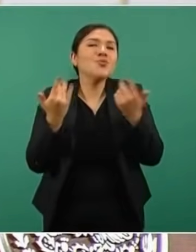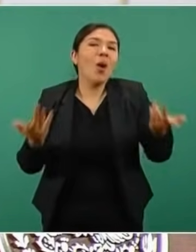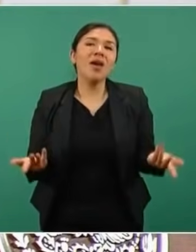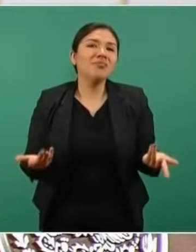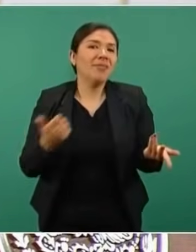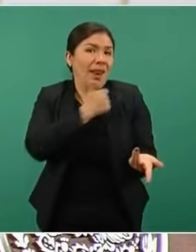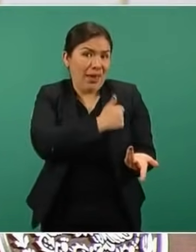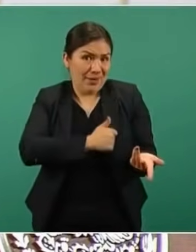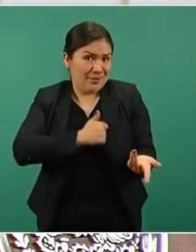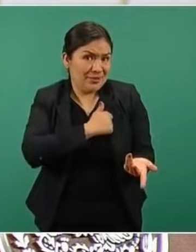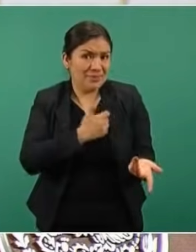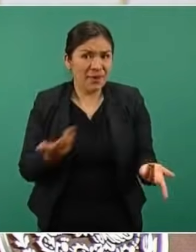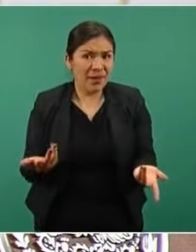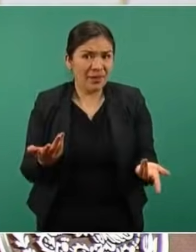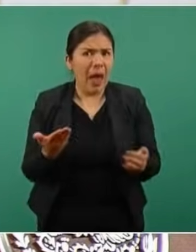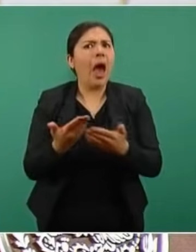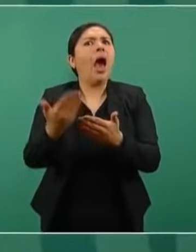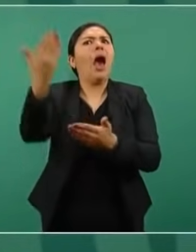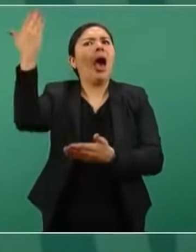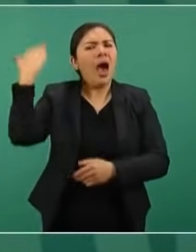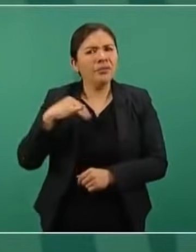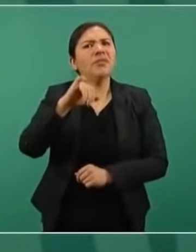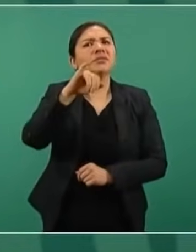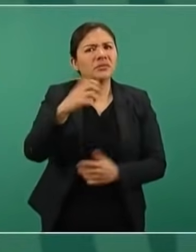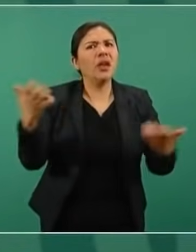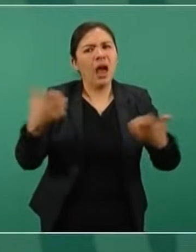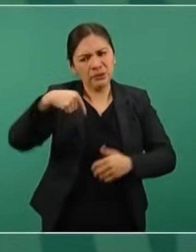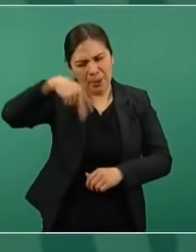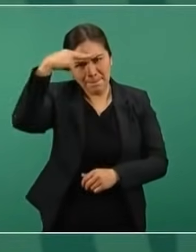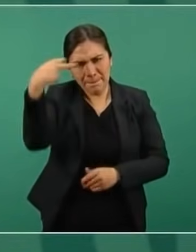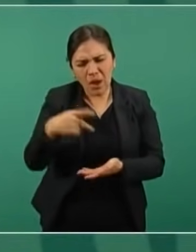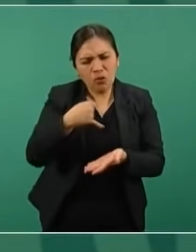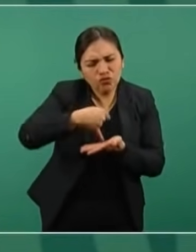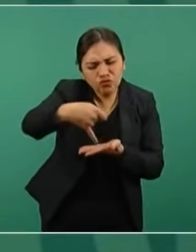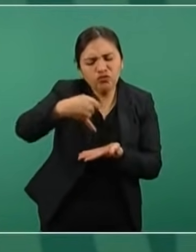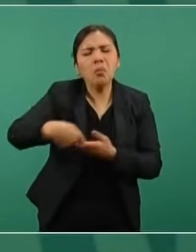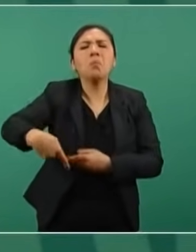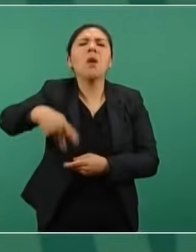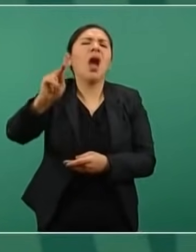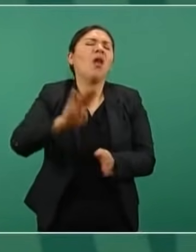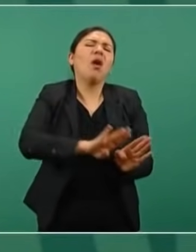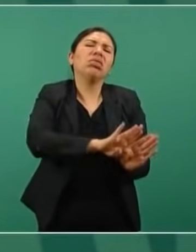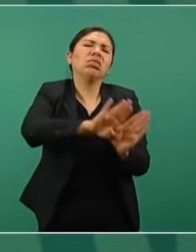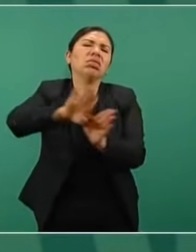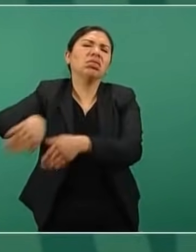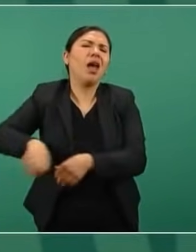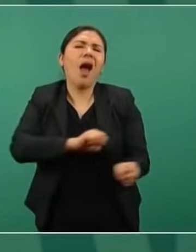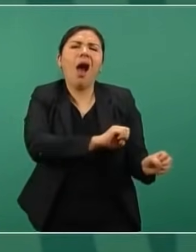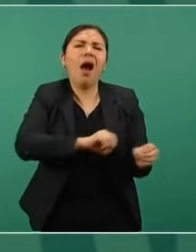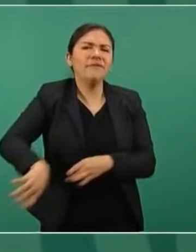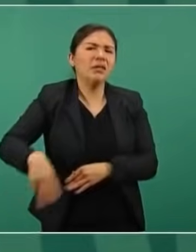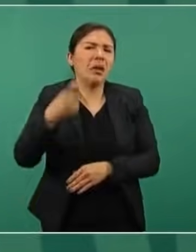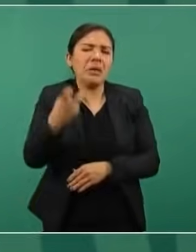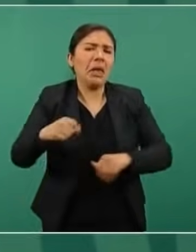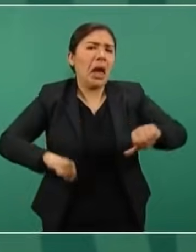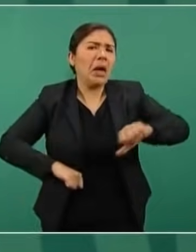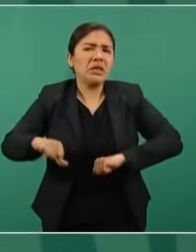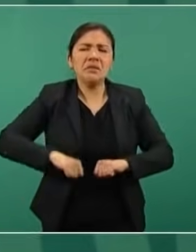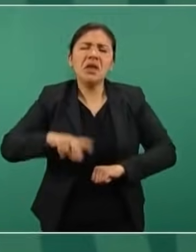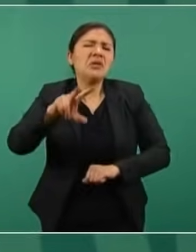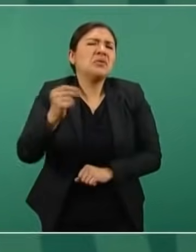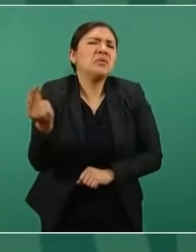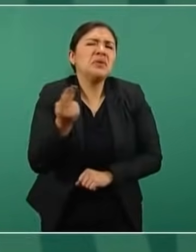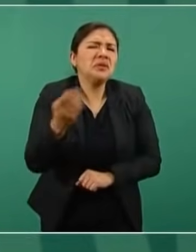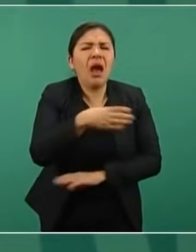desgraciadamente, en México. Y antes se producía, nada más que se abandonó la actividad productiva